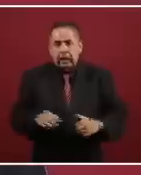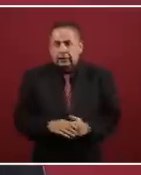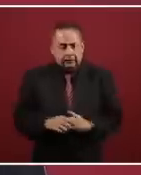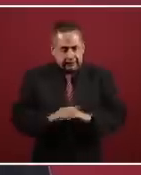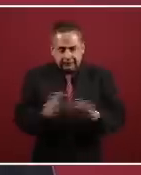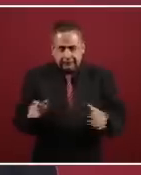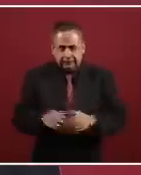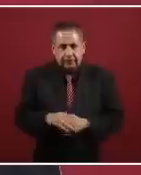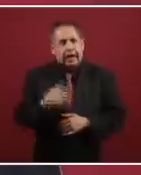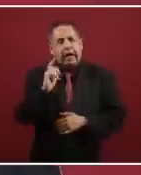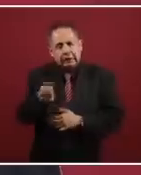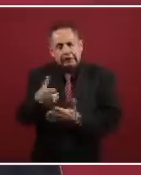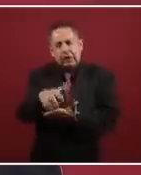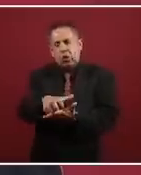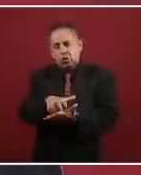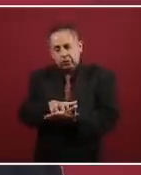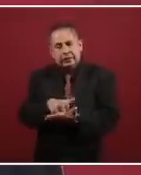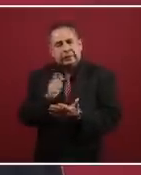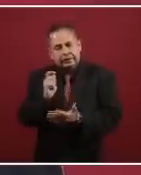Esa es la austeridad.